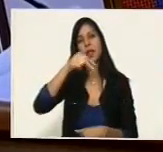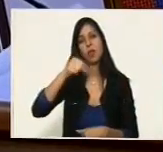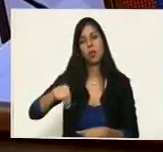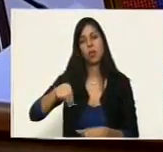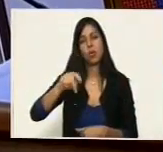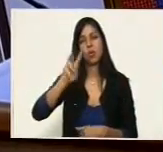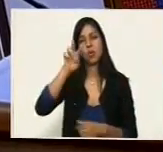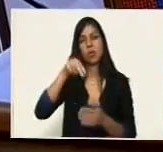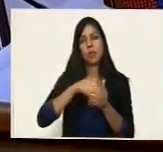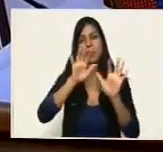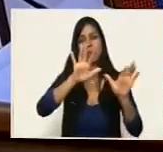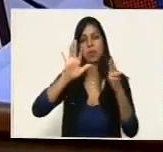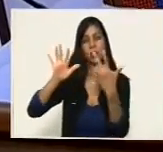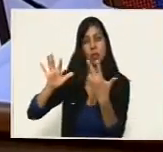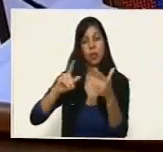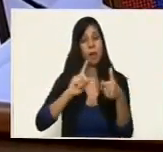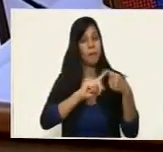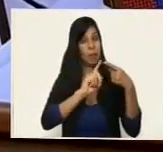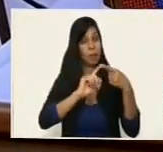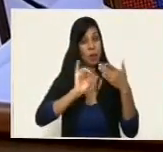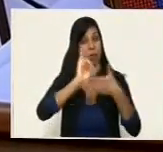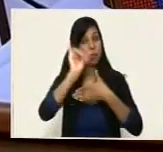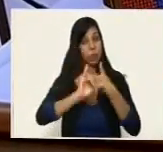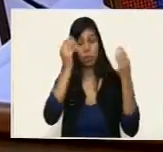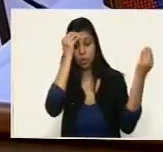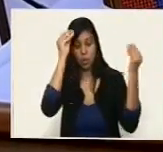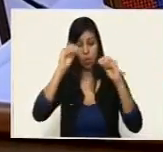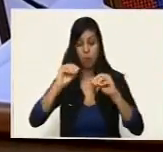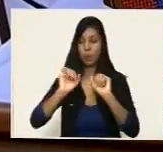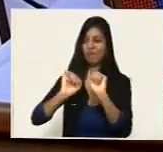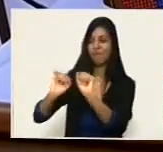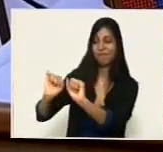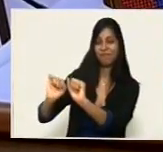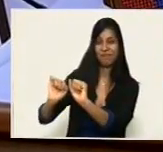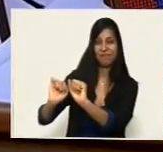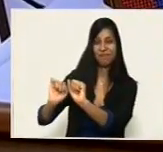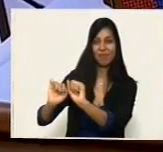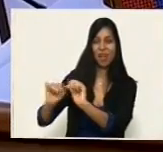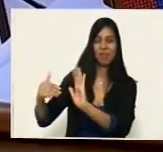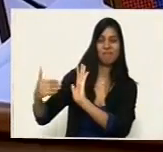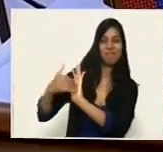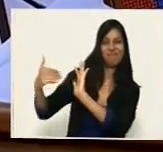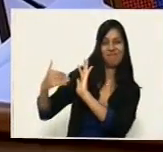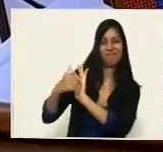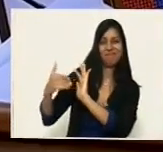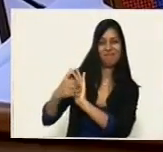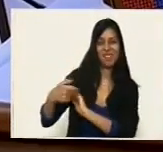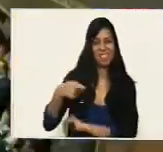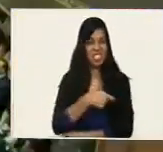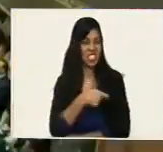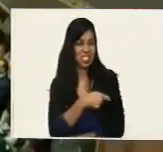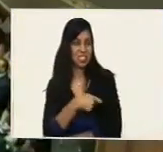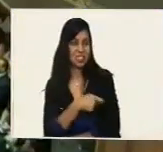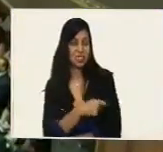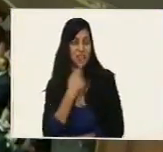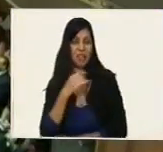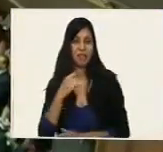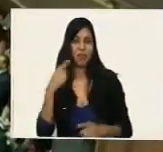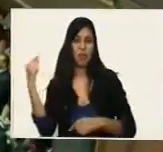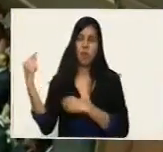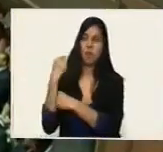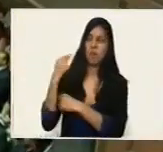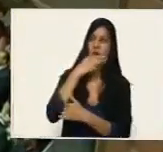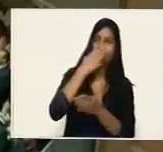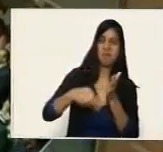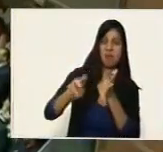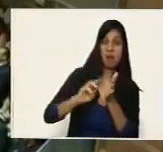2018. Primero, proyecto de acuerdo constituyente en rechazo a las injerencistas coercitivas y unilaterales sanciones